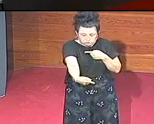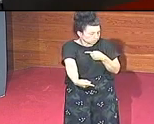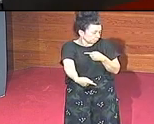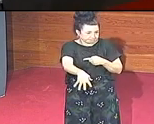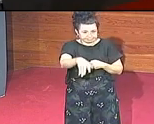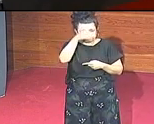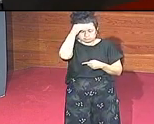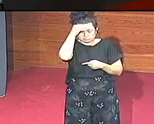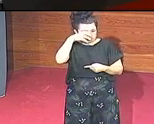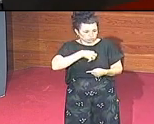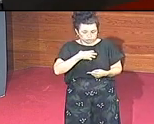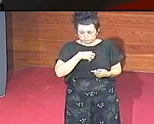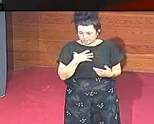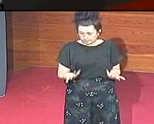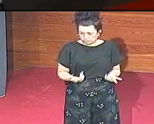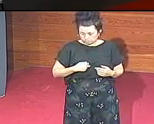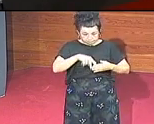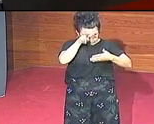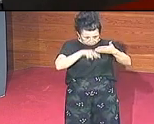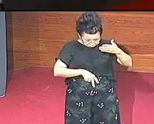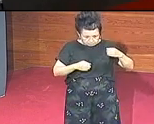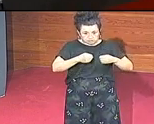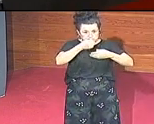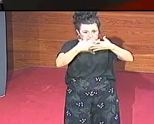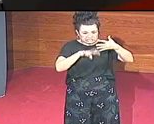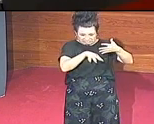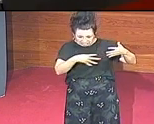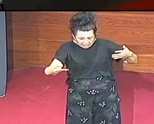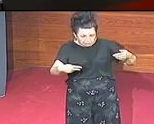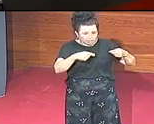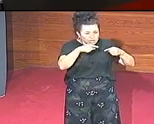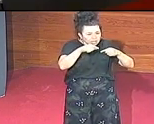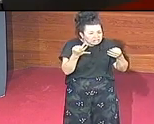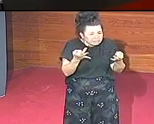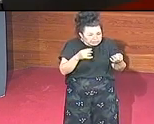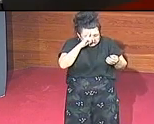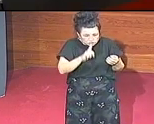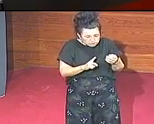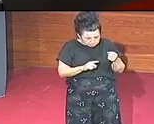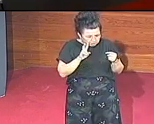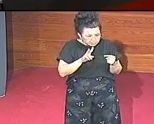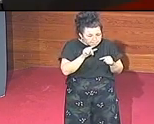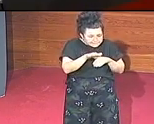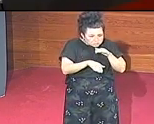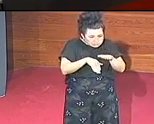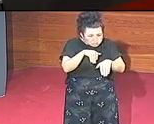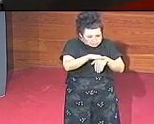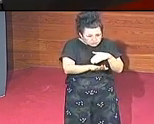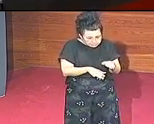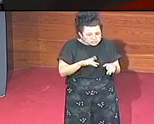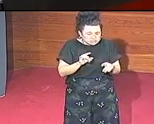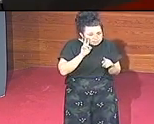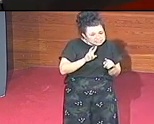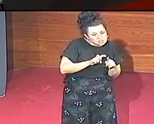esto no sabes qué ha pasado que nos iba siguiendo paso a paso vas viendo que van subiendo pero necesitas que te lo trasladen